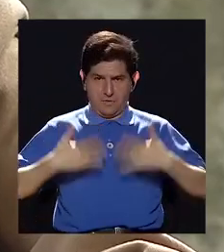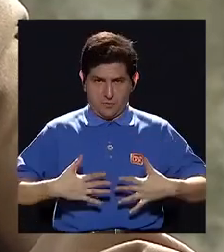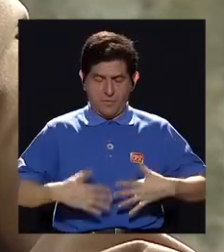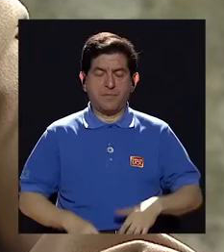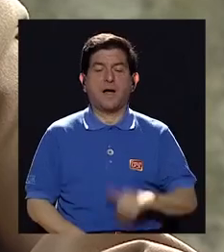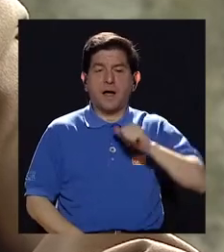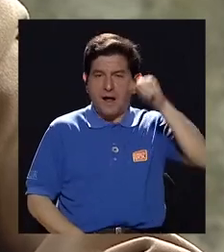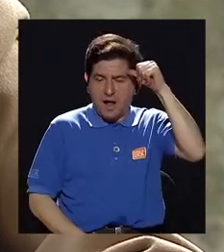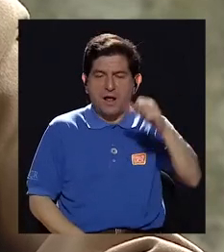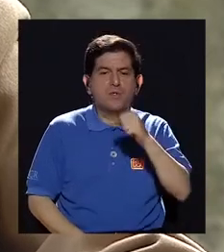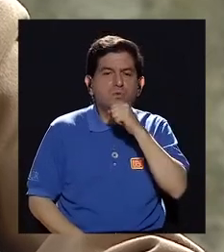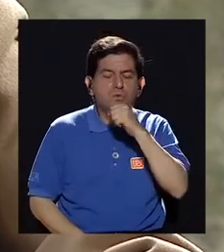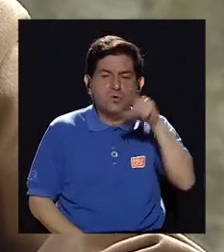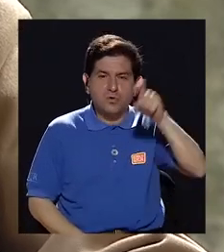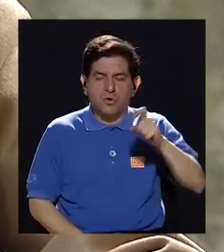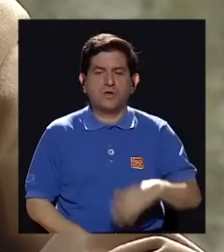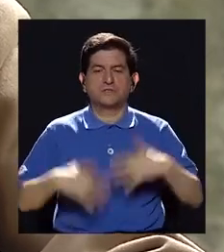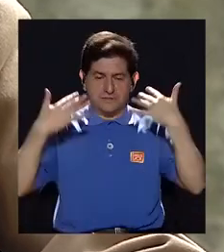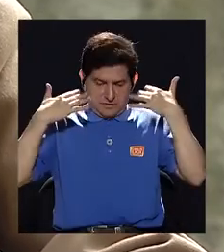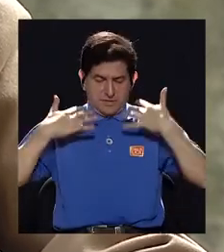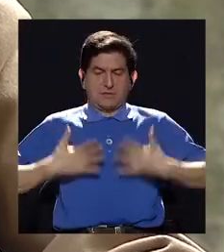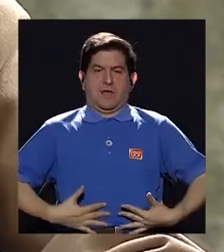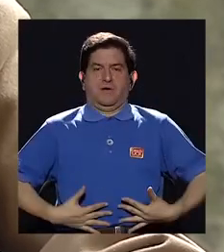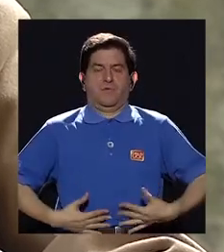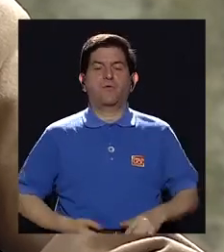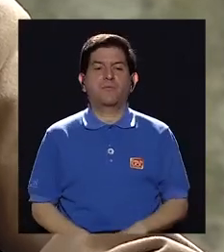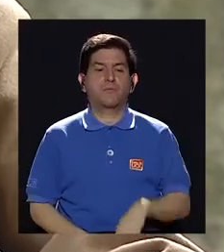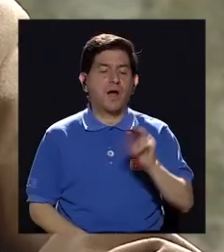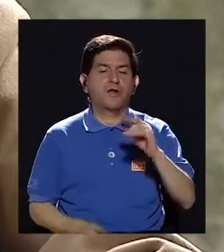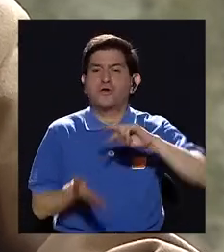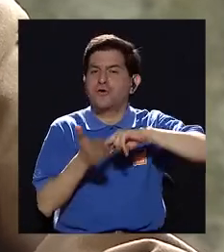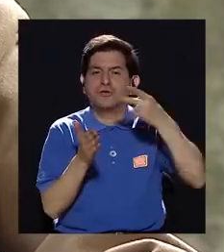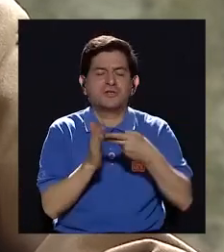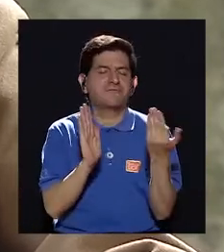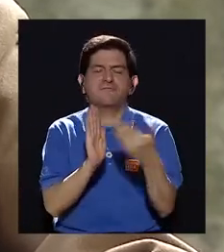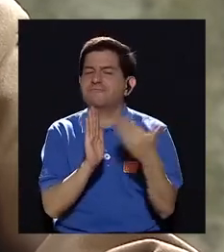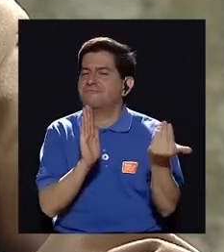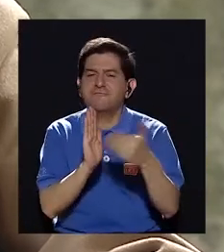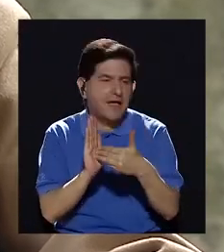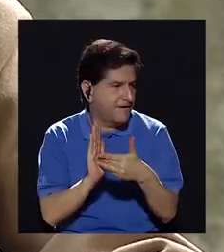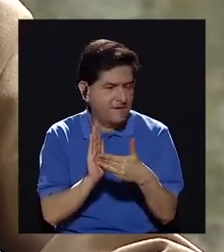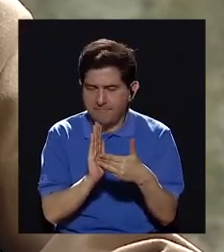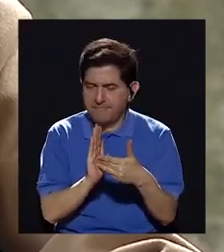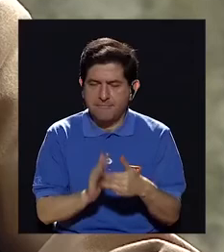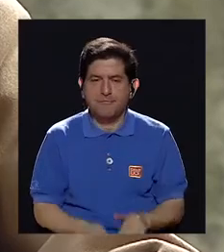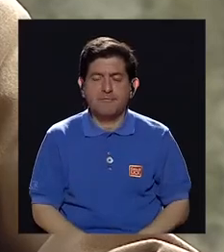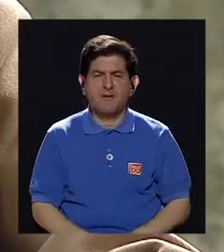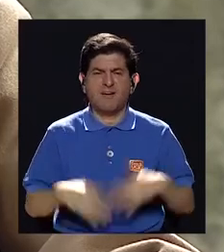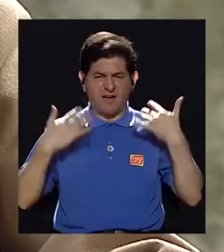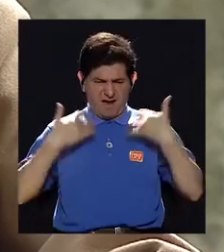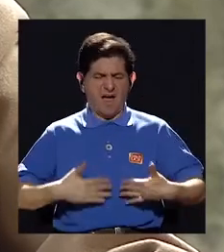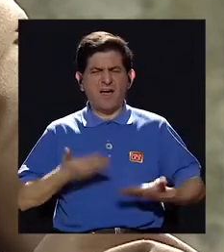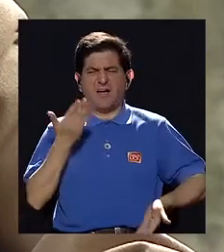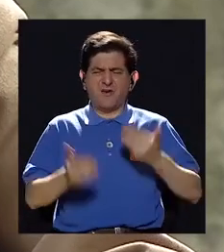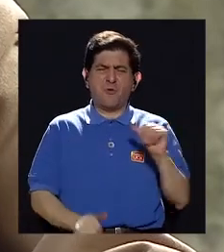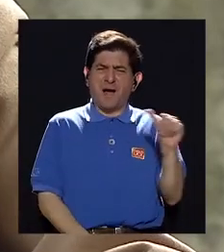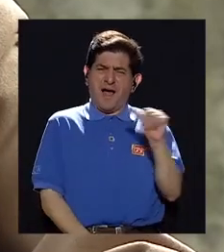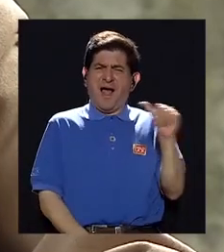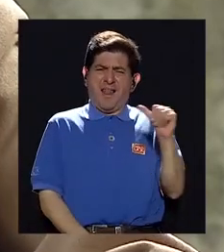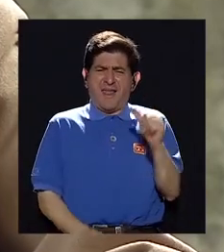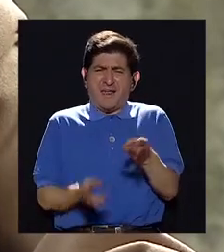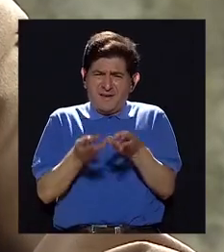a una persona adulta mayor necesita ropa que no le vaya a producir lesiones, que hay ciertas ropas que producen